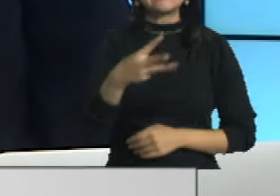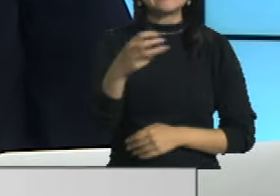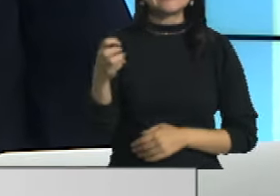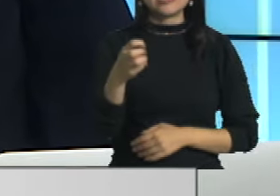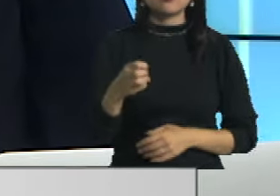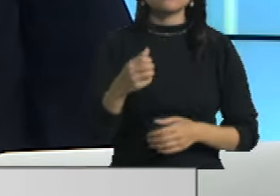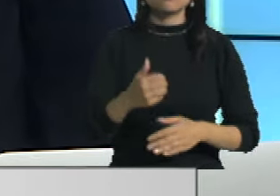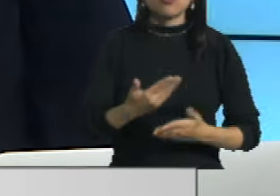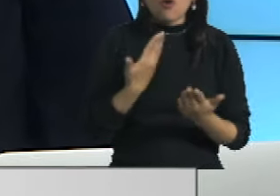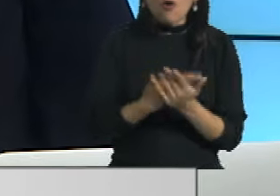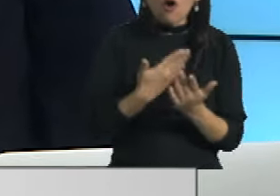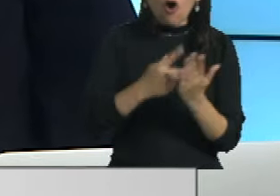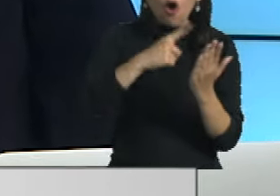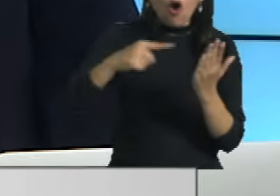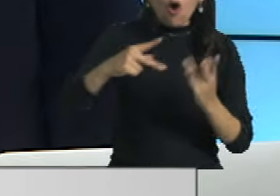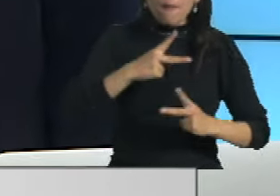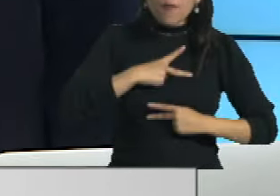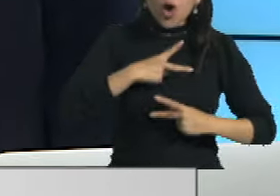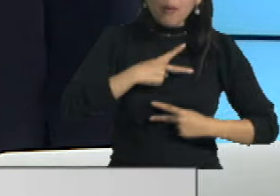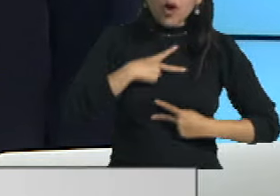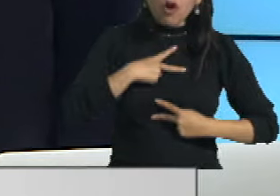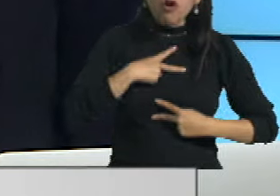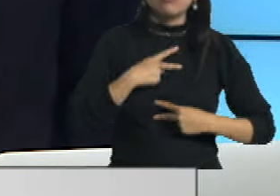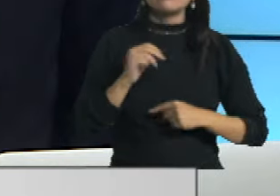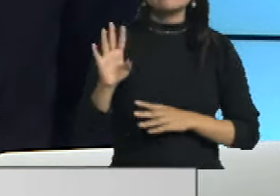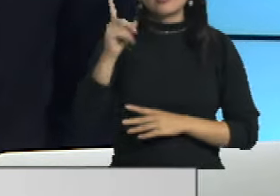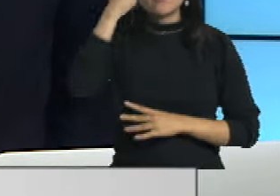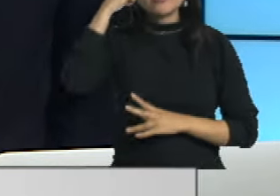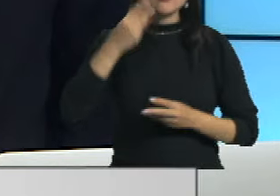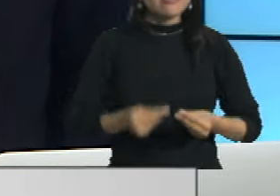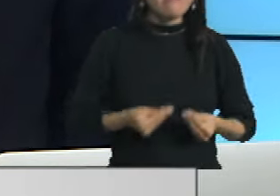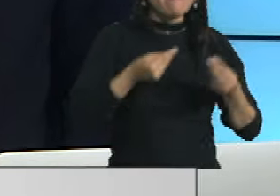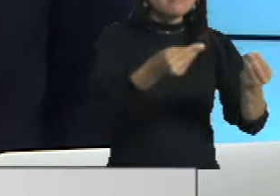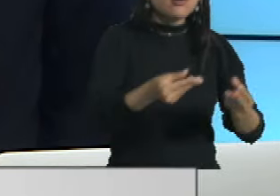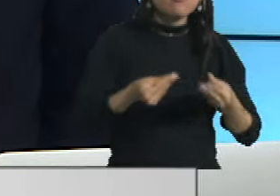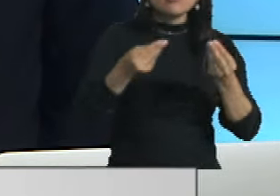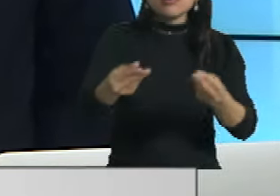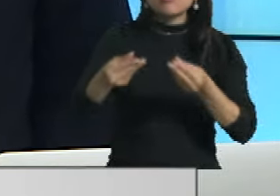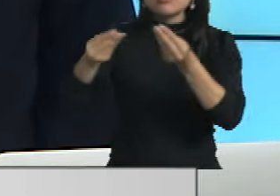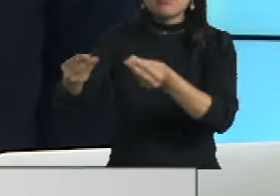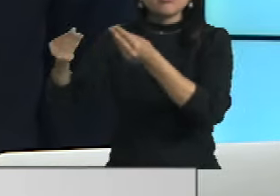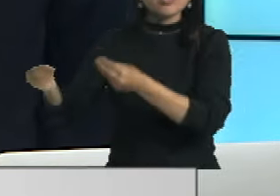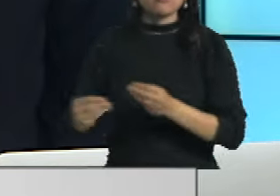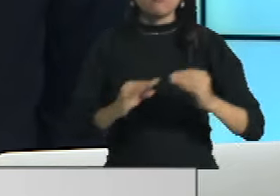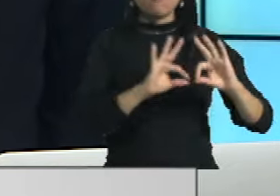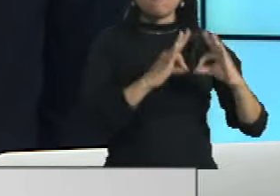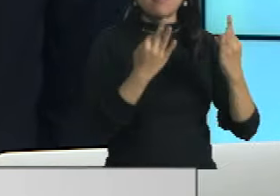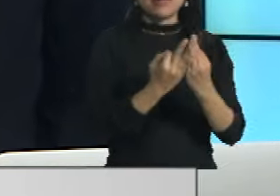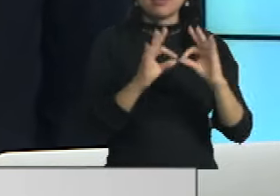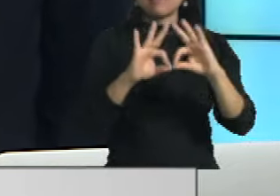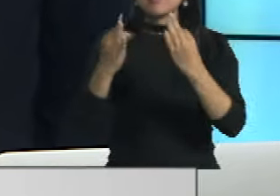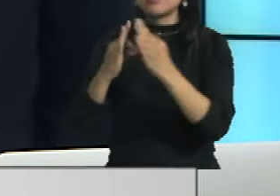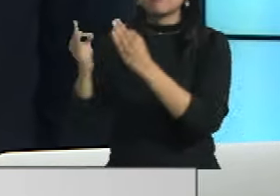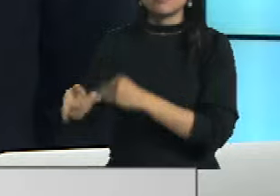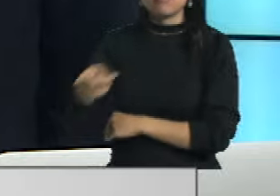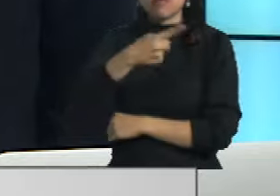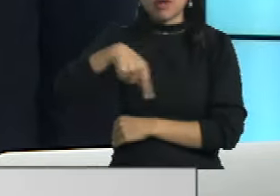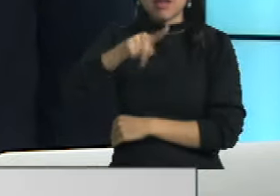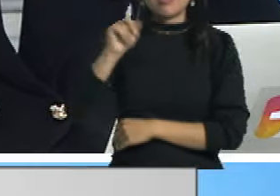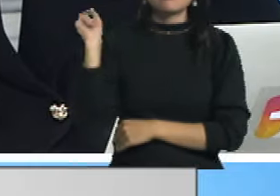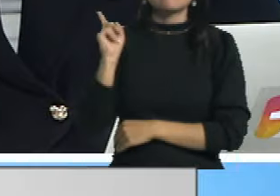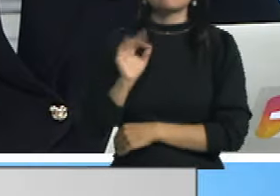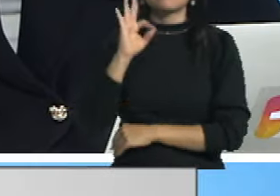entregó 300 títulos de vivienda en el municipio de María La Baja. Muchas de las familias beneficiadas tenían más de 30 años esperando la